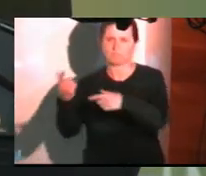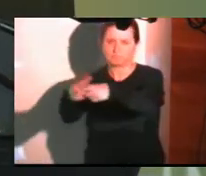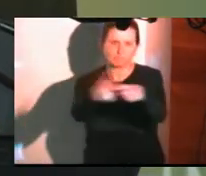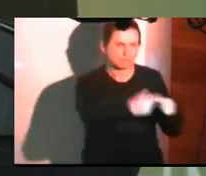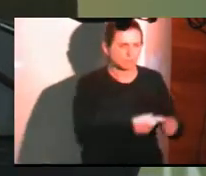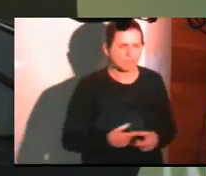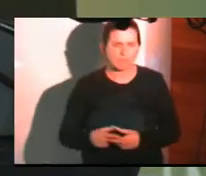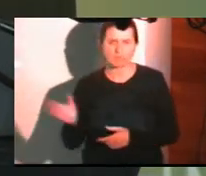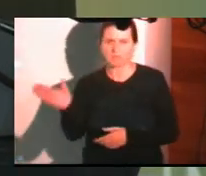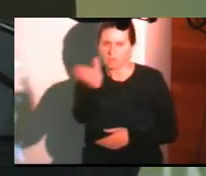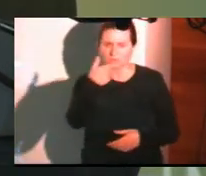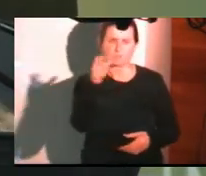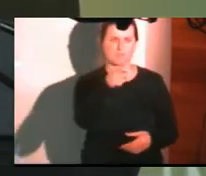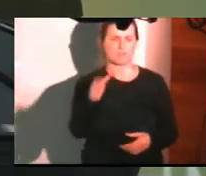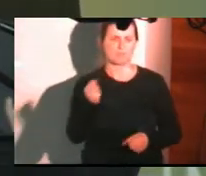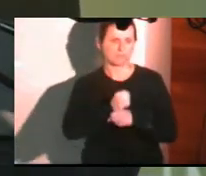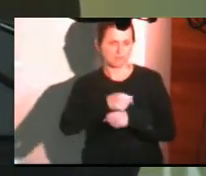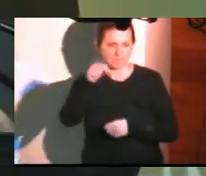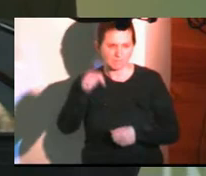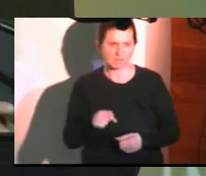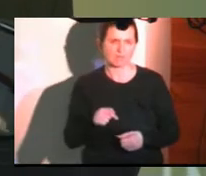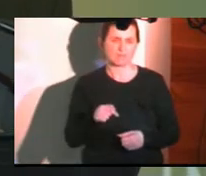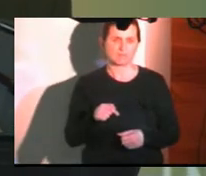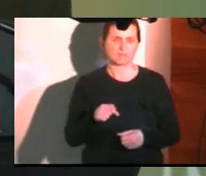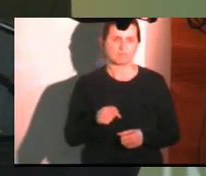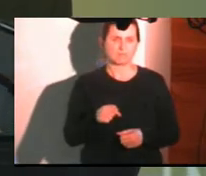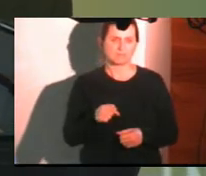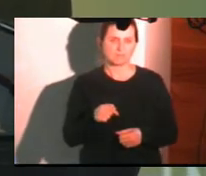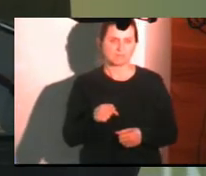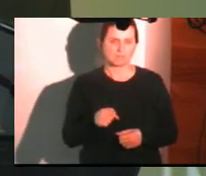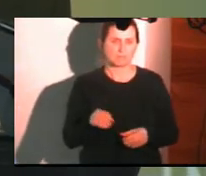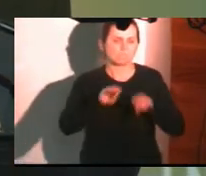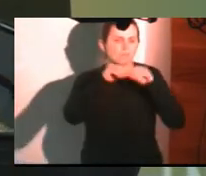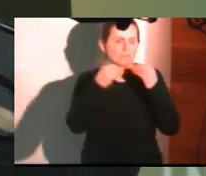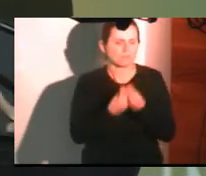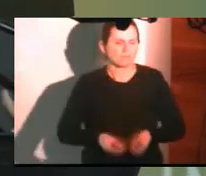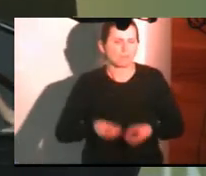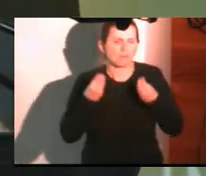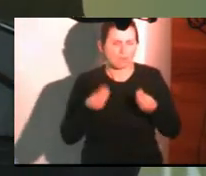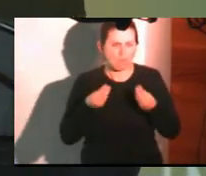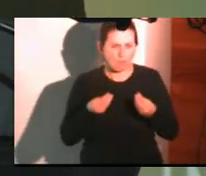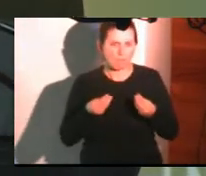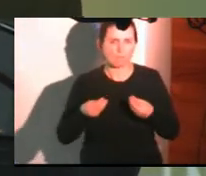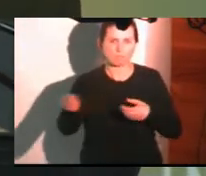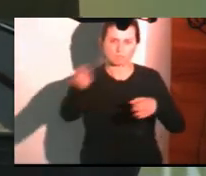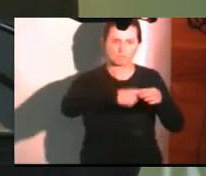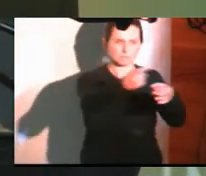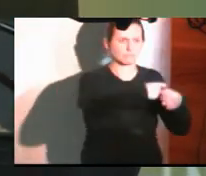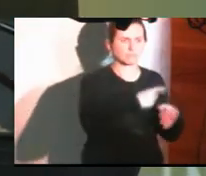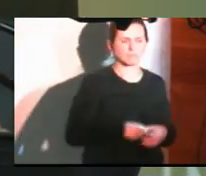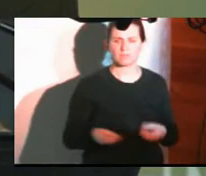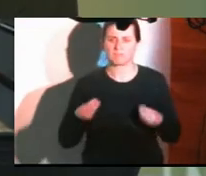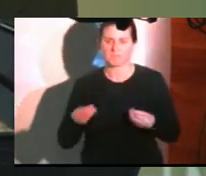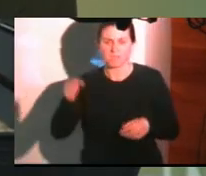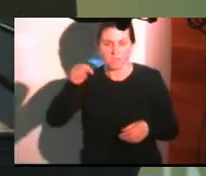aspecto importante al resolver para llegar a toda la comunidad, y con la colaboración y contribución de todos